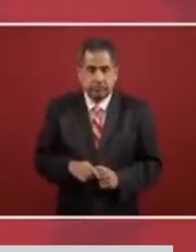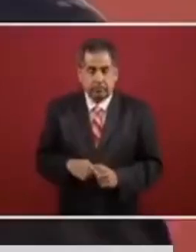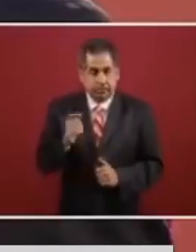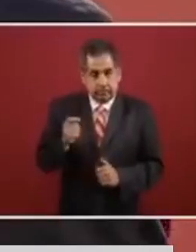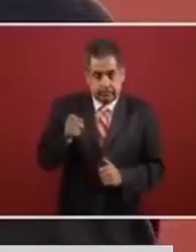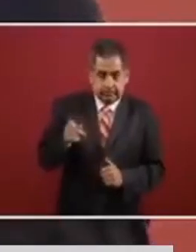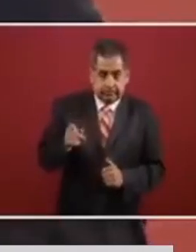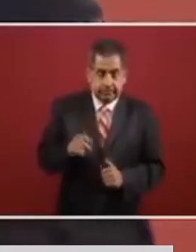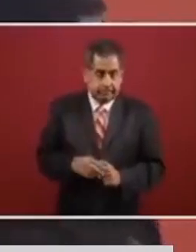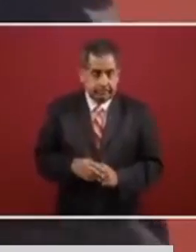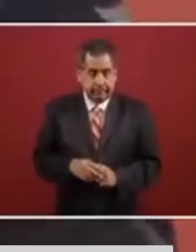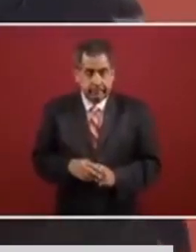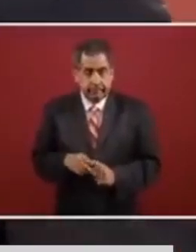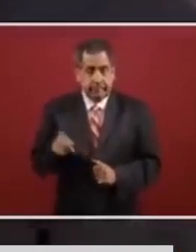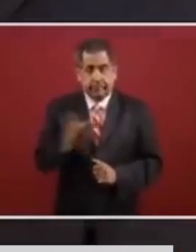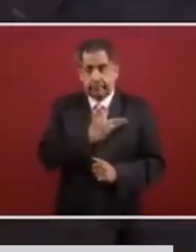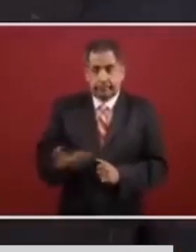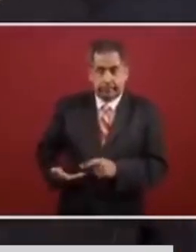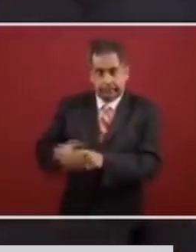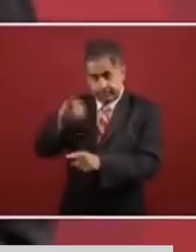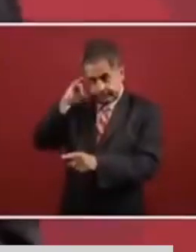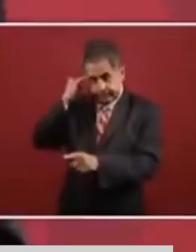ese presidente indígena